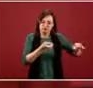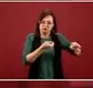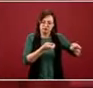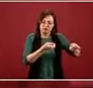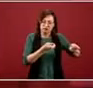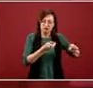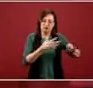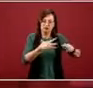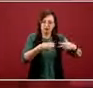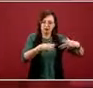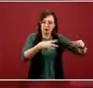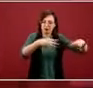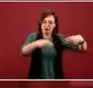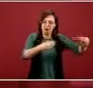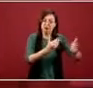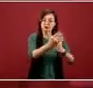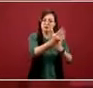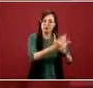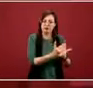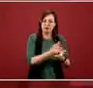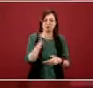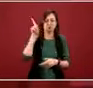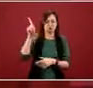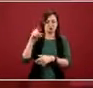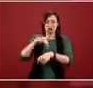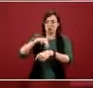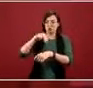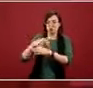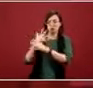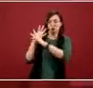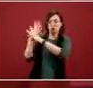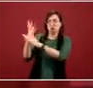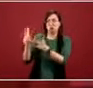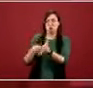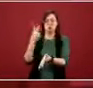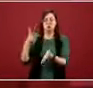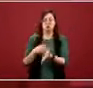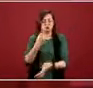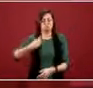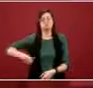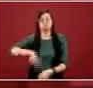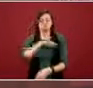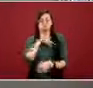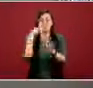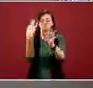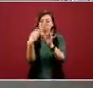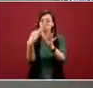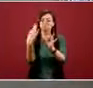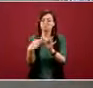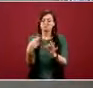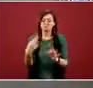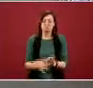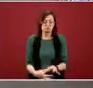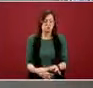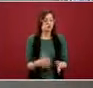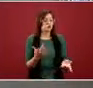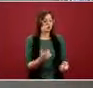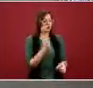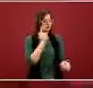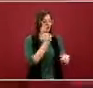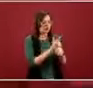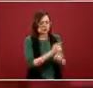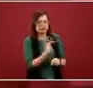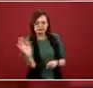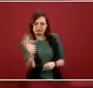consiste exactamente en eso que describió el doctor Ghebreyesus en varias ocasiones y que hemos estado haciendo. Se identifican los casos